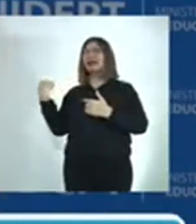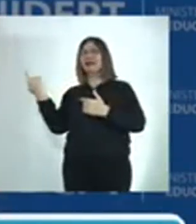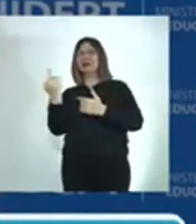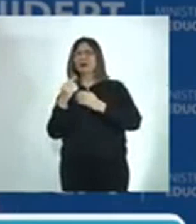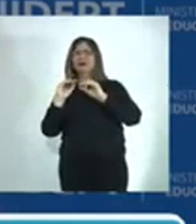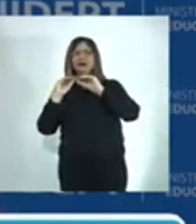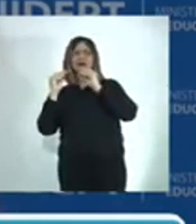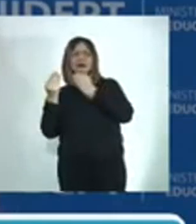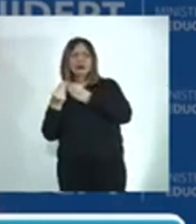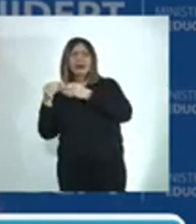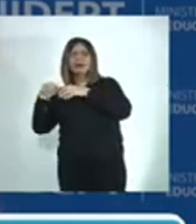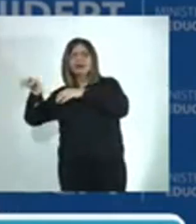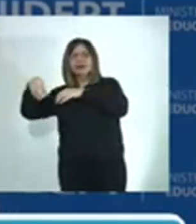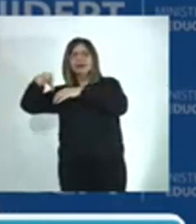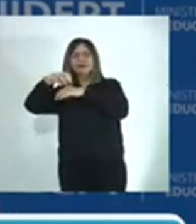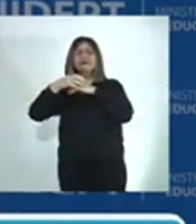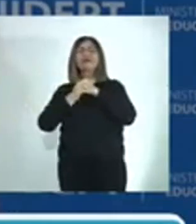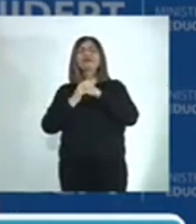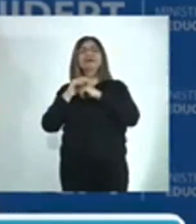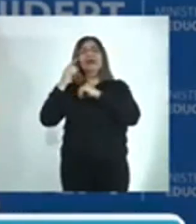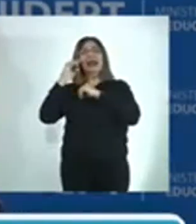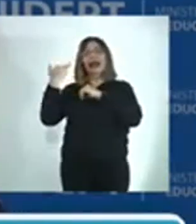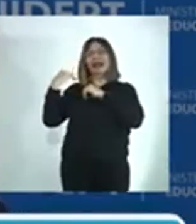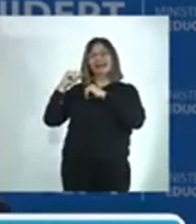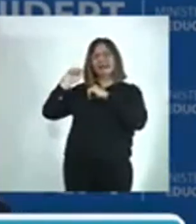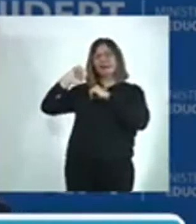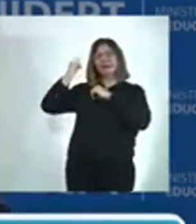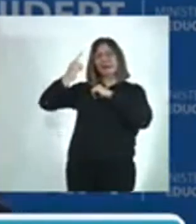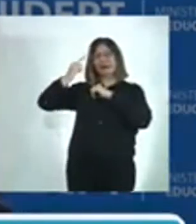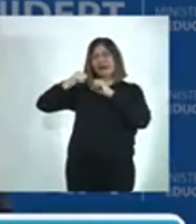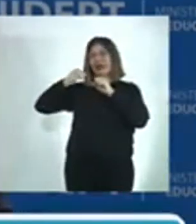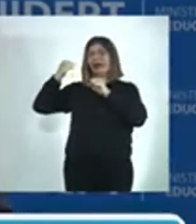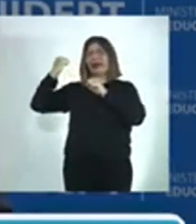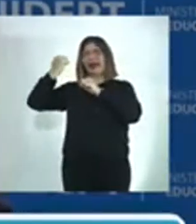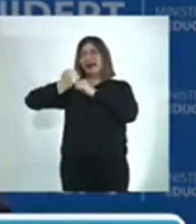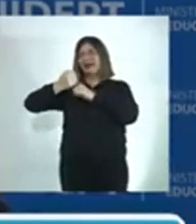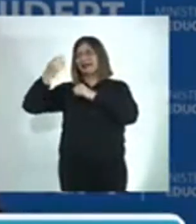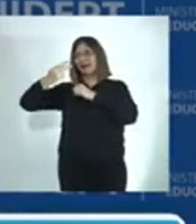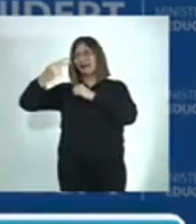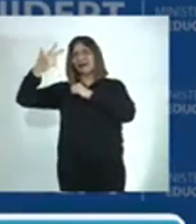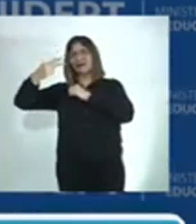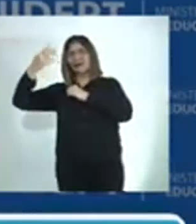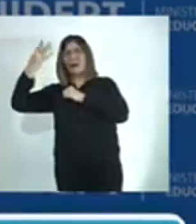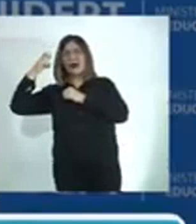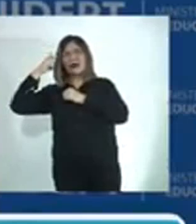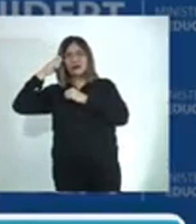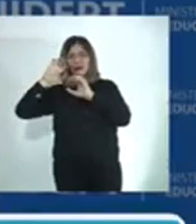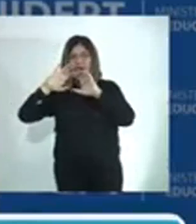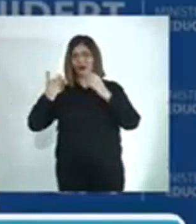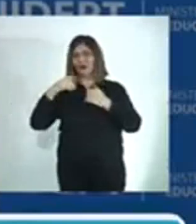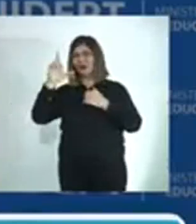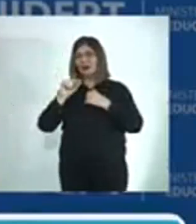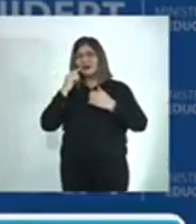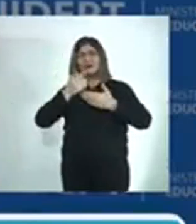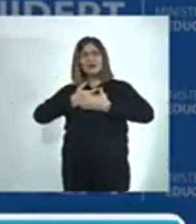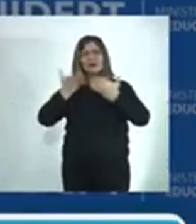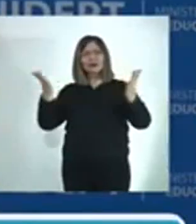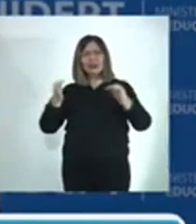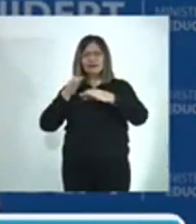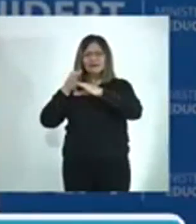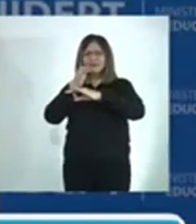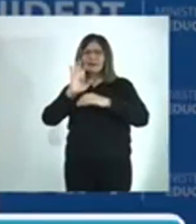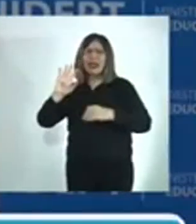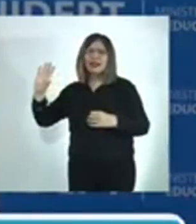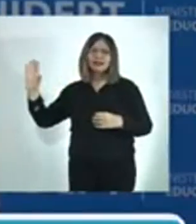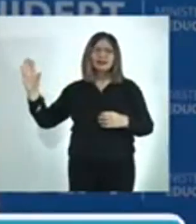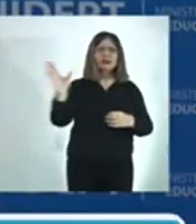tuvo 14 presenciales, 15 desde el sur al norte, este y oeste, en toda la provincia. Calidad para